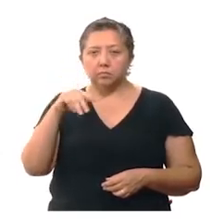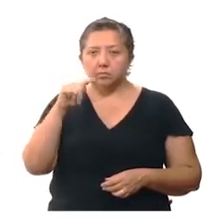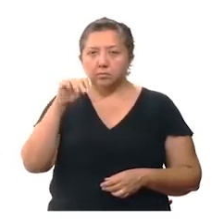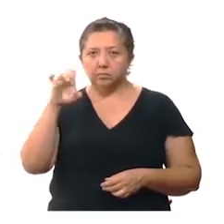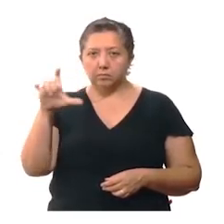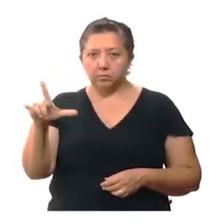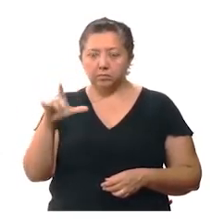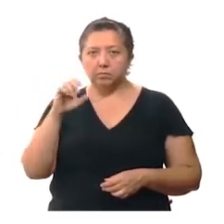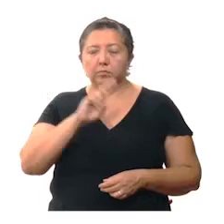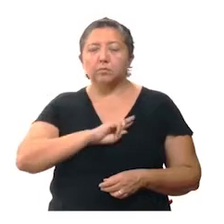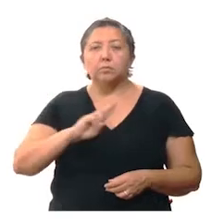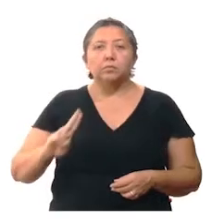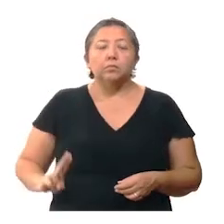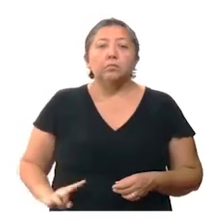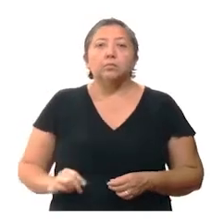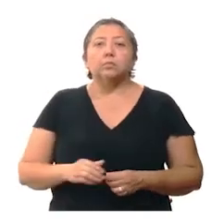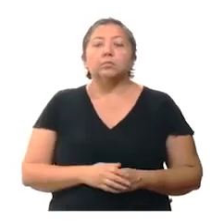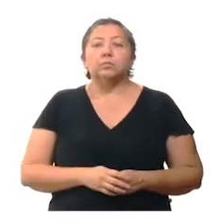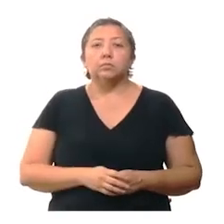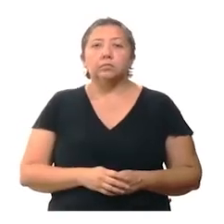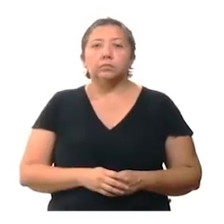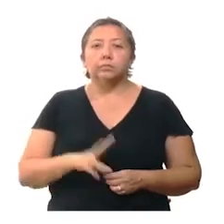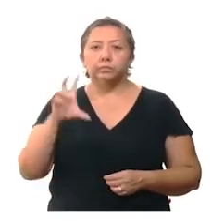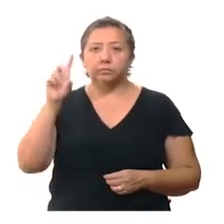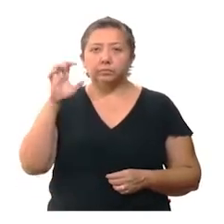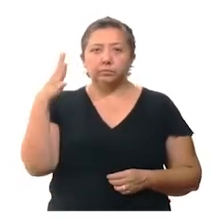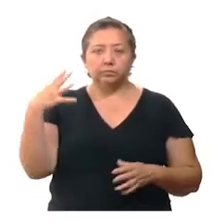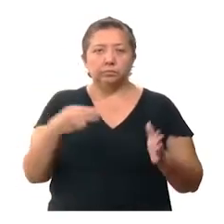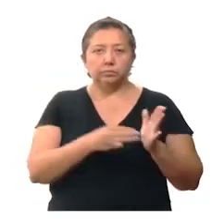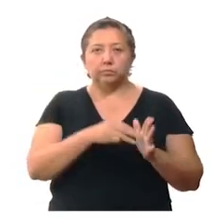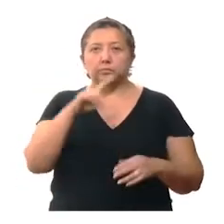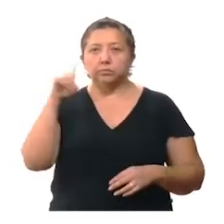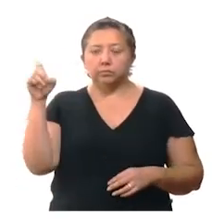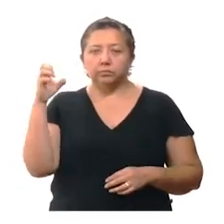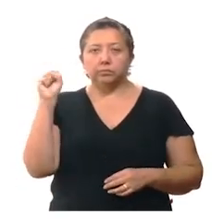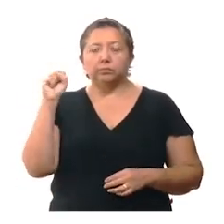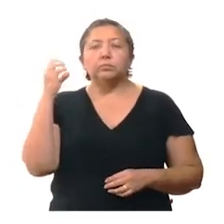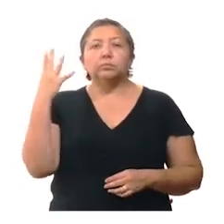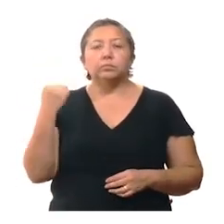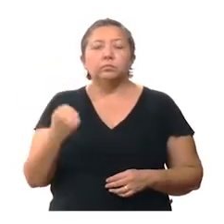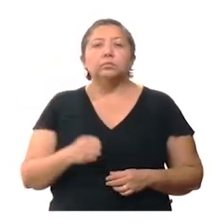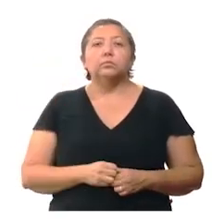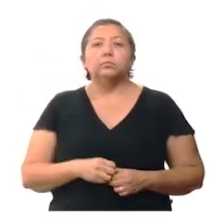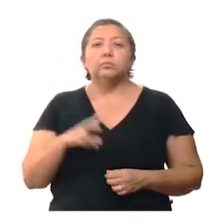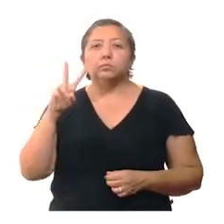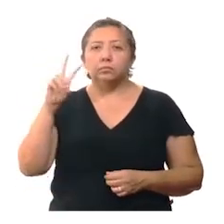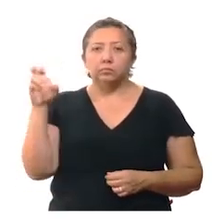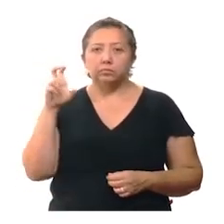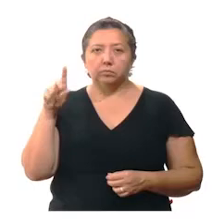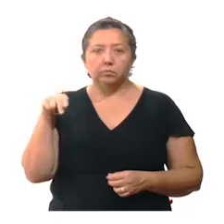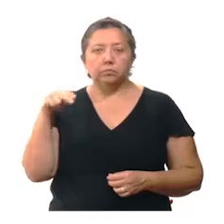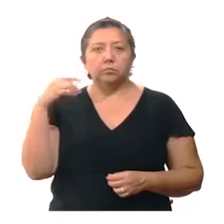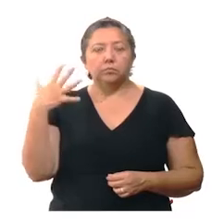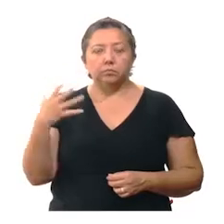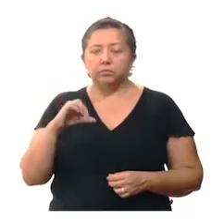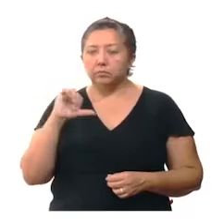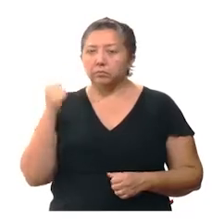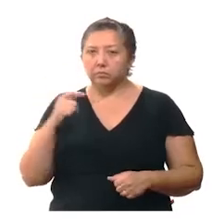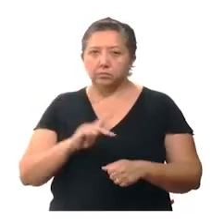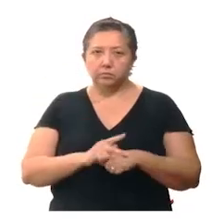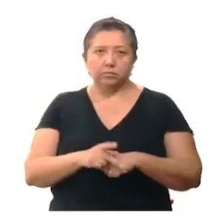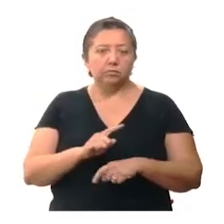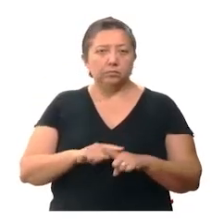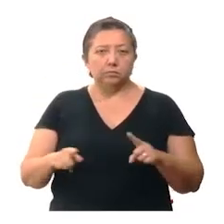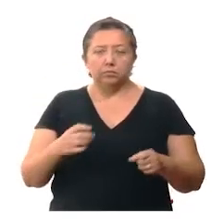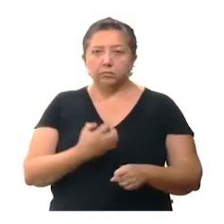Ticul, Tixcocop y Humán. De los 35.169 casos positivos, 285 son de otro país